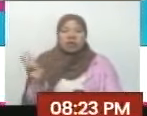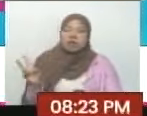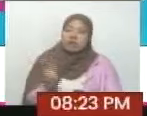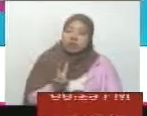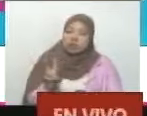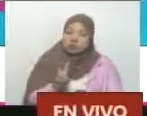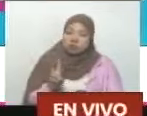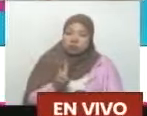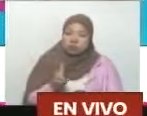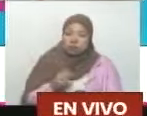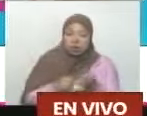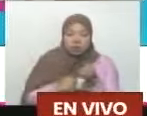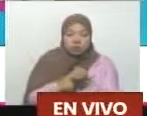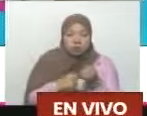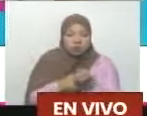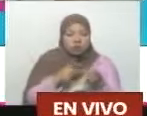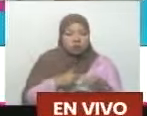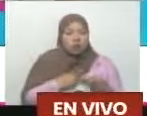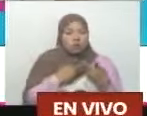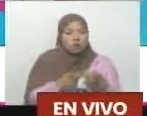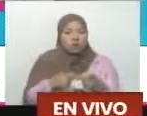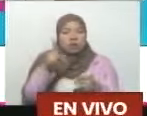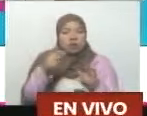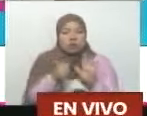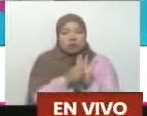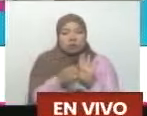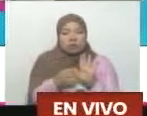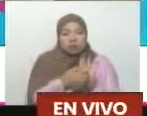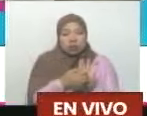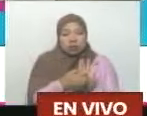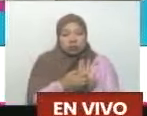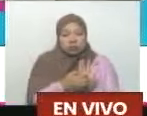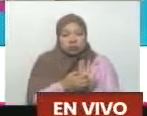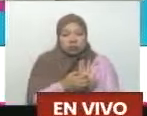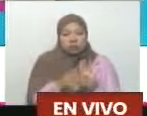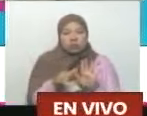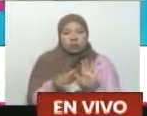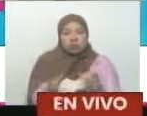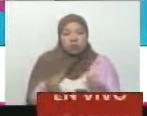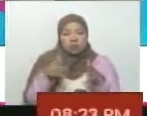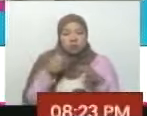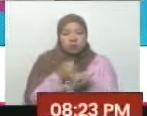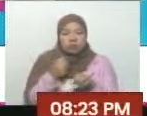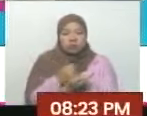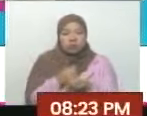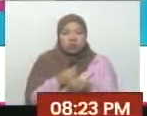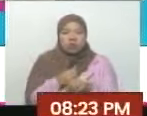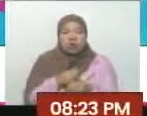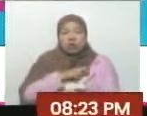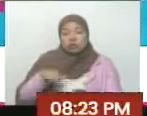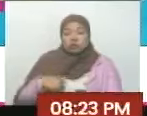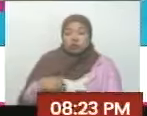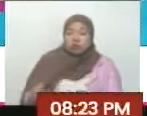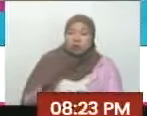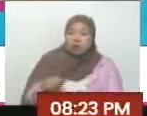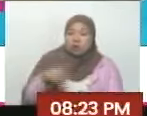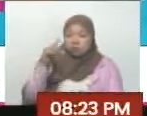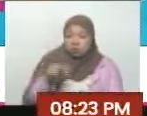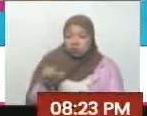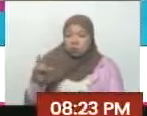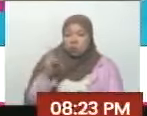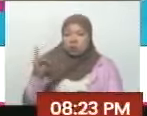Venezuela, desde este pueblo valiente que ha derrotado 1000 golpes de Estado, nos ganaron, nos quitaron el récord. Lo